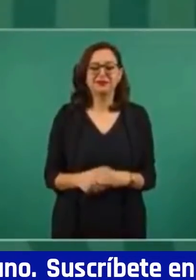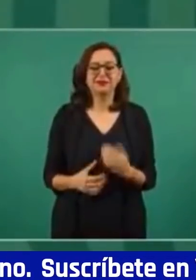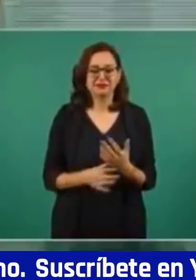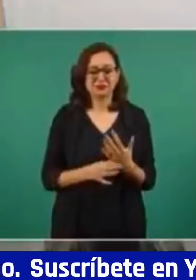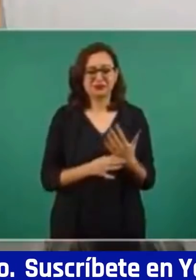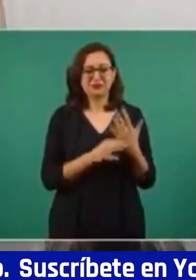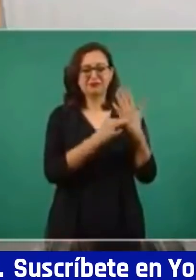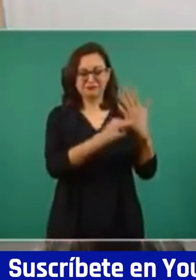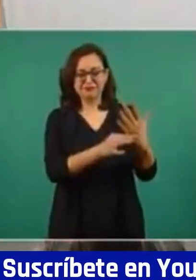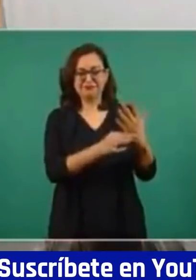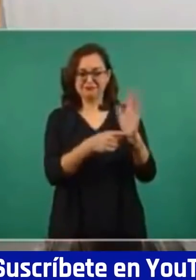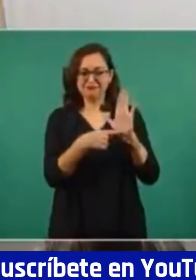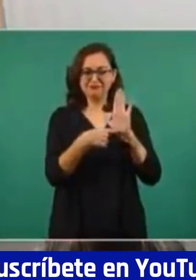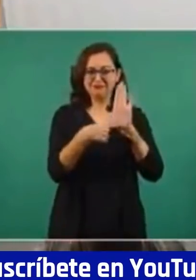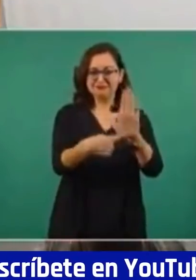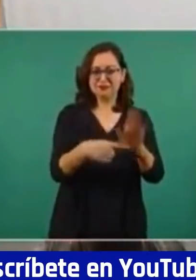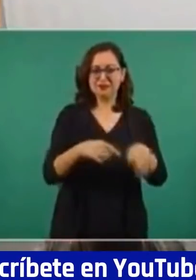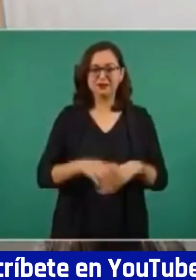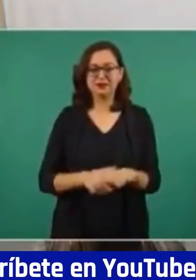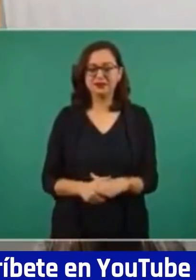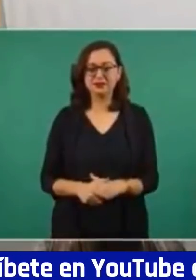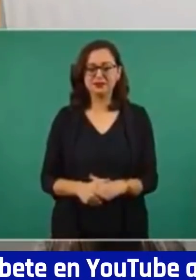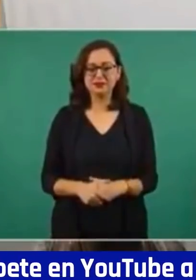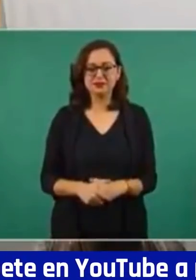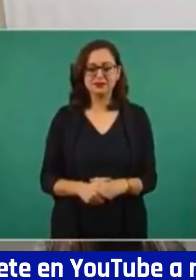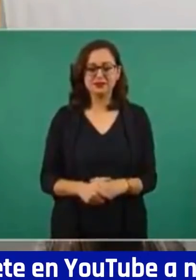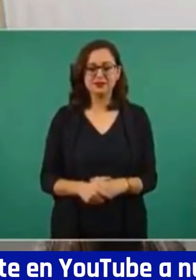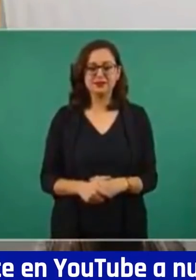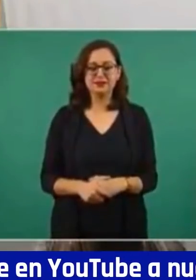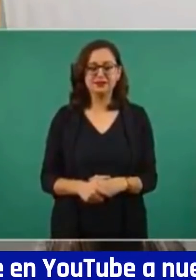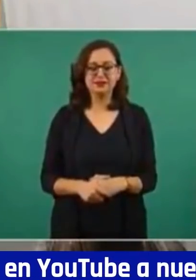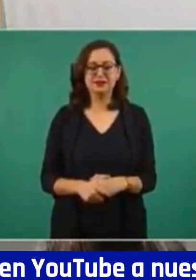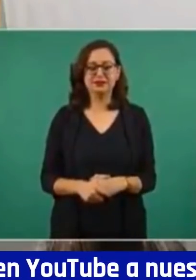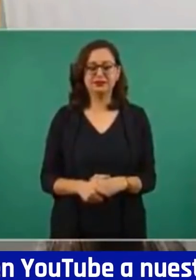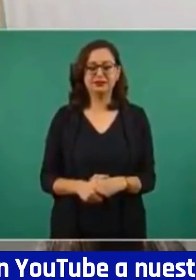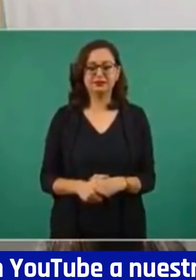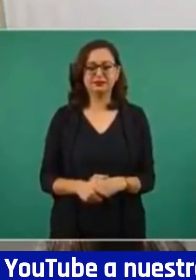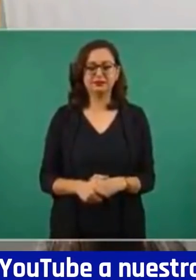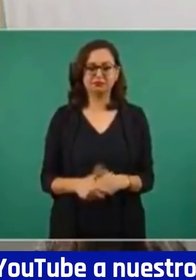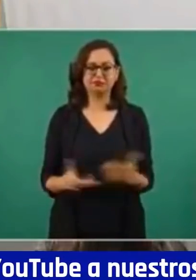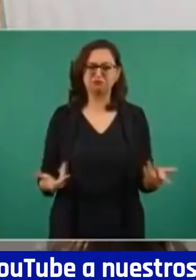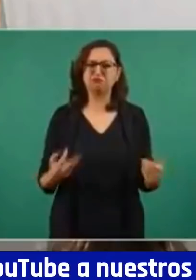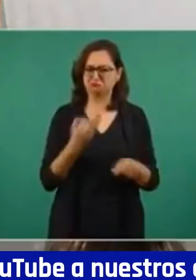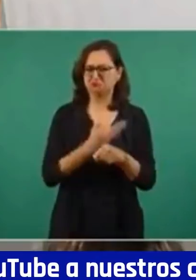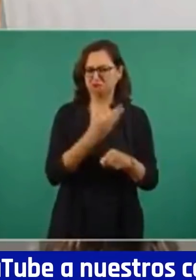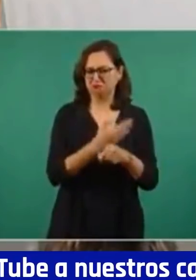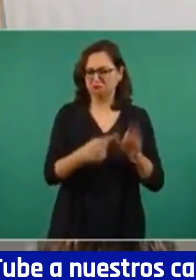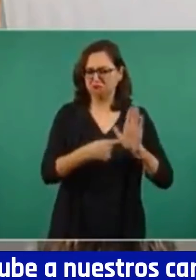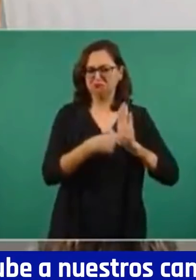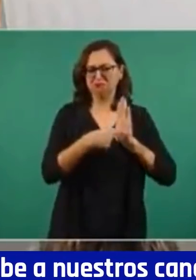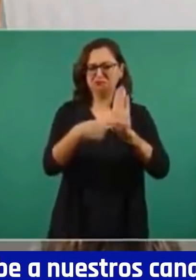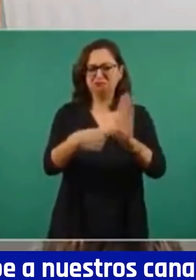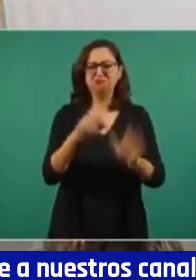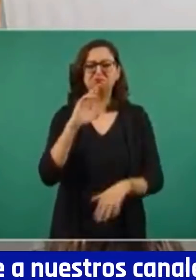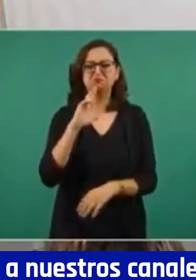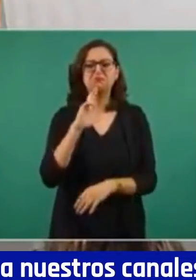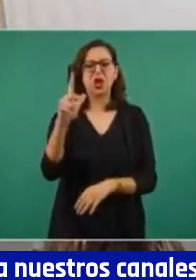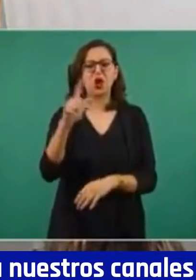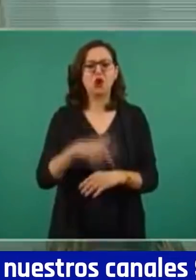Eso es lo que muestra. Es que vale más mostrar esto que